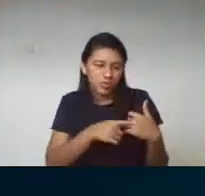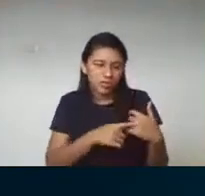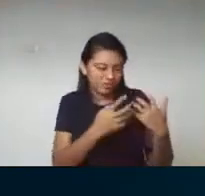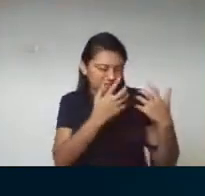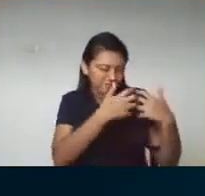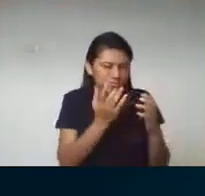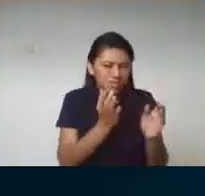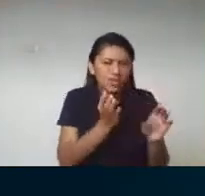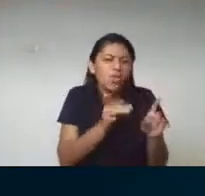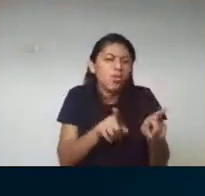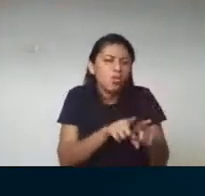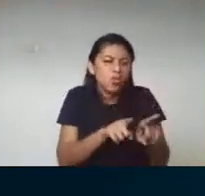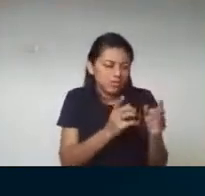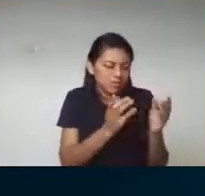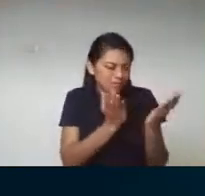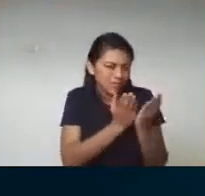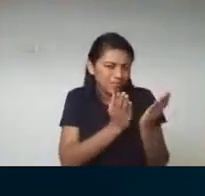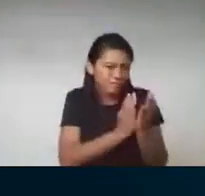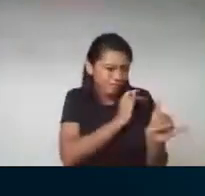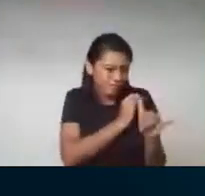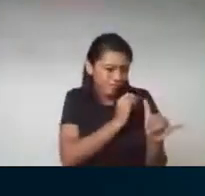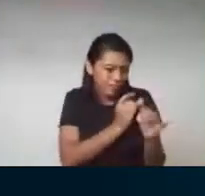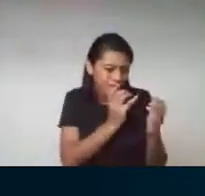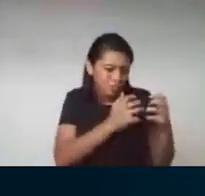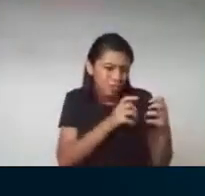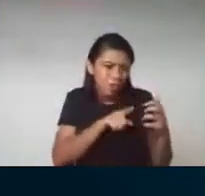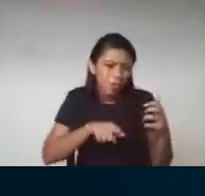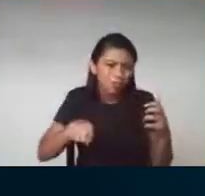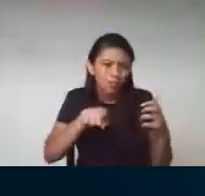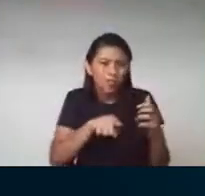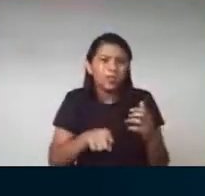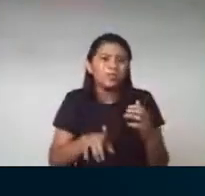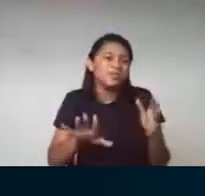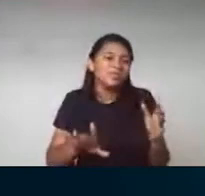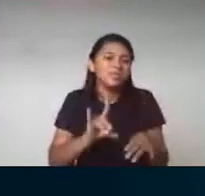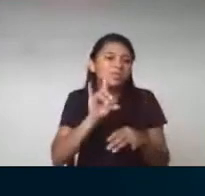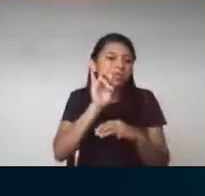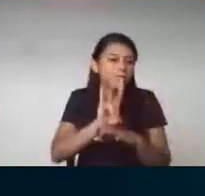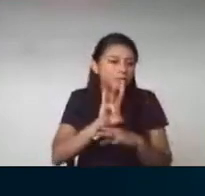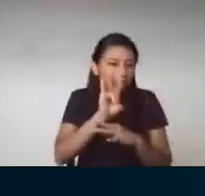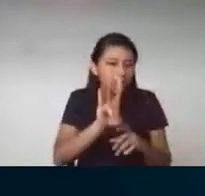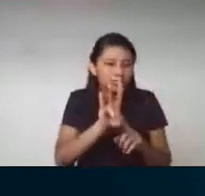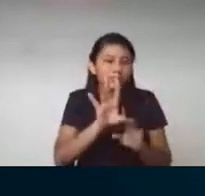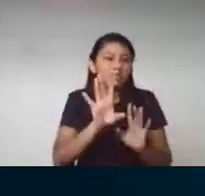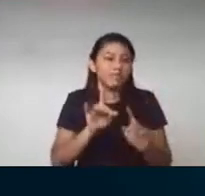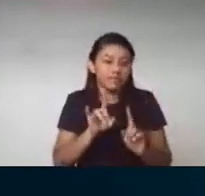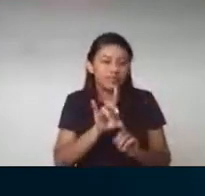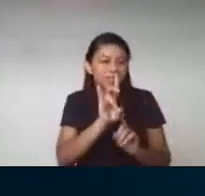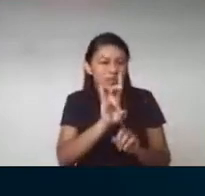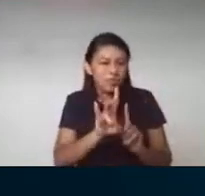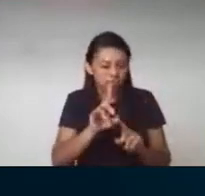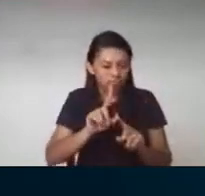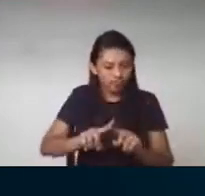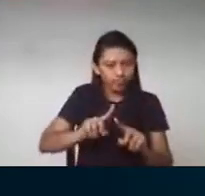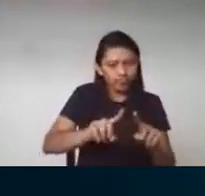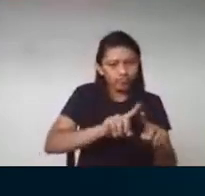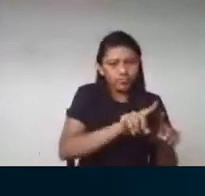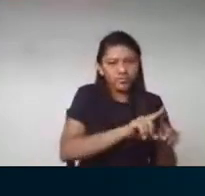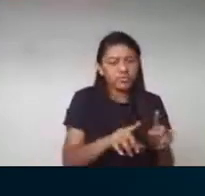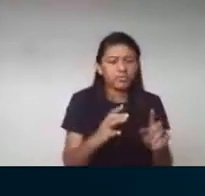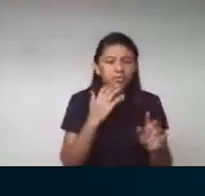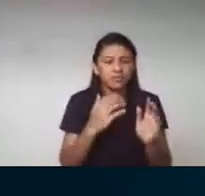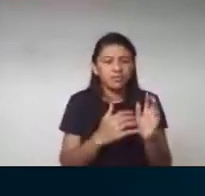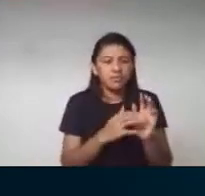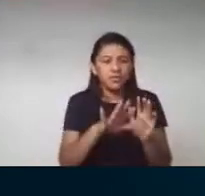¿Qué experiencia tenemos o sobre qué industrias trabajamos? Trabajamos por un lado en la industria minera en el diseño de sistemas de ventilación, también